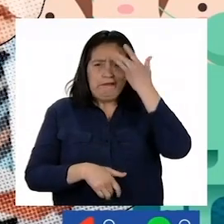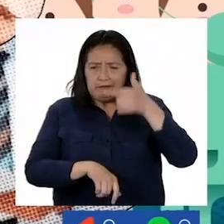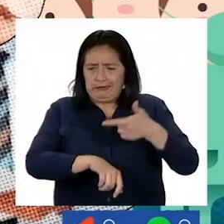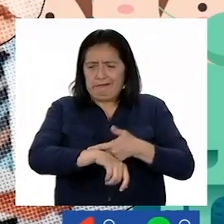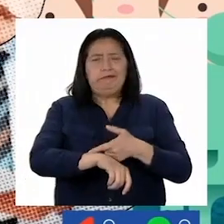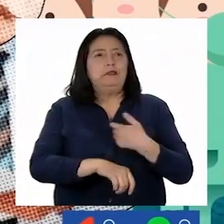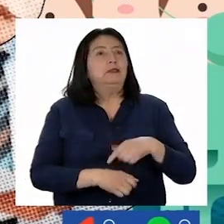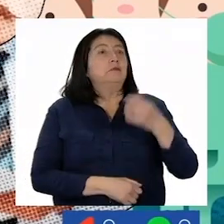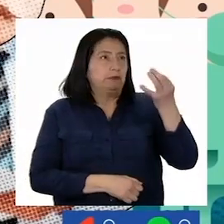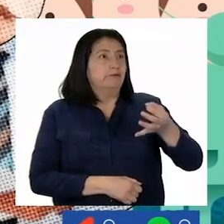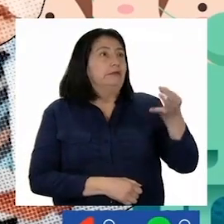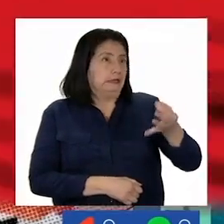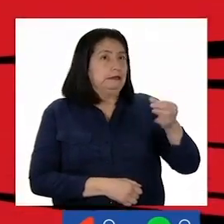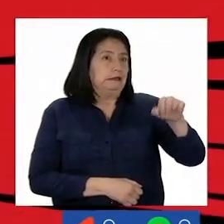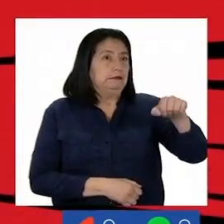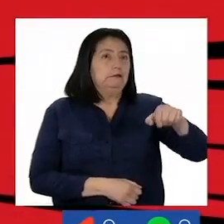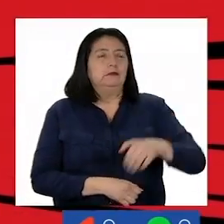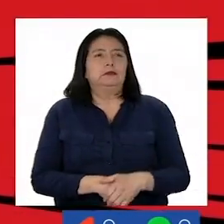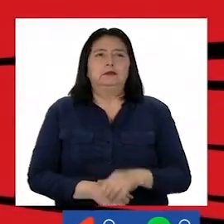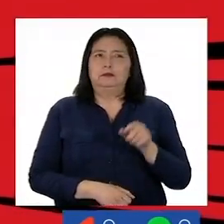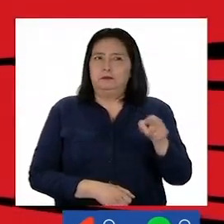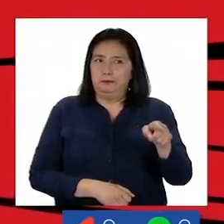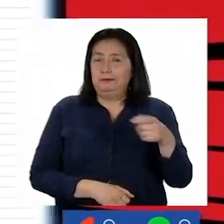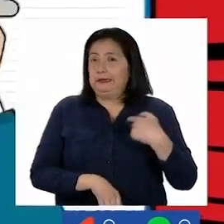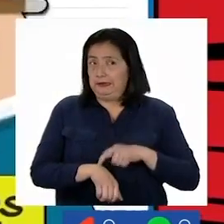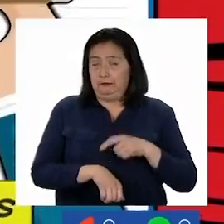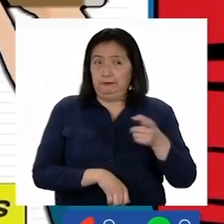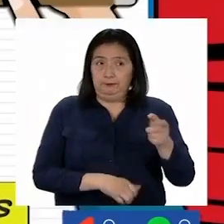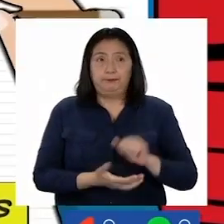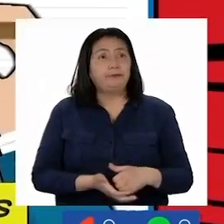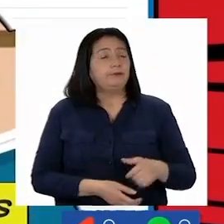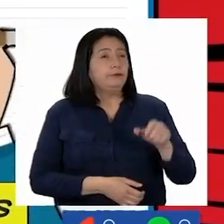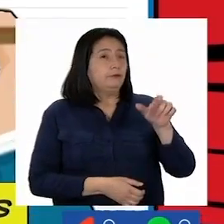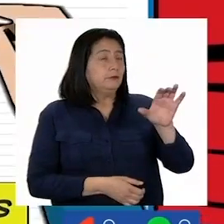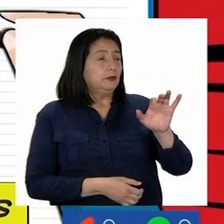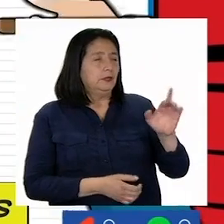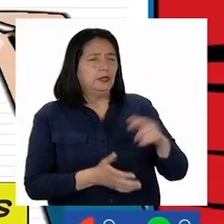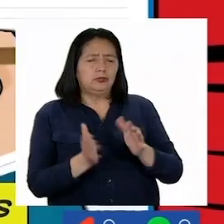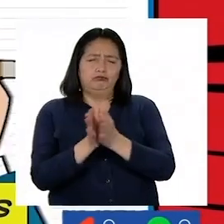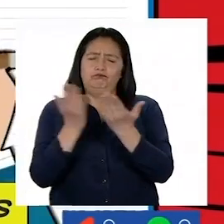Increíble, pero cierto. Desde ese momento, Carrión